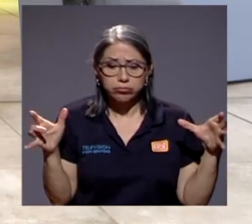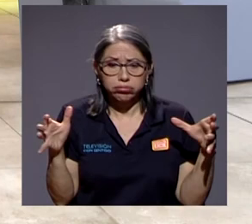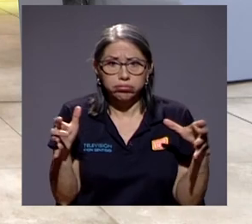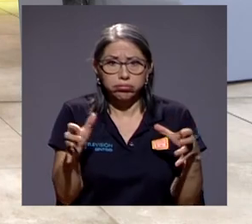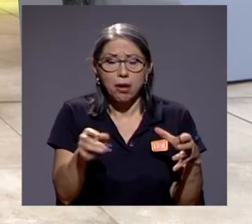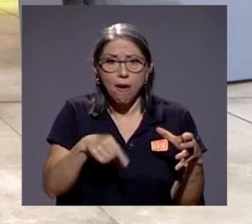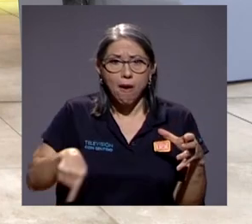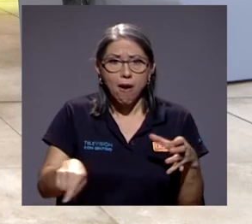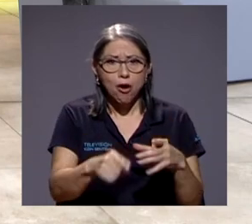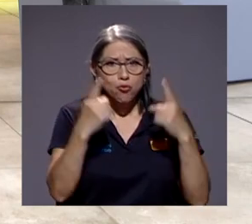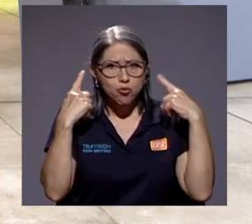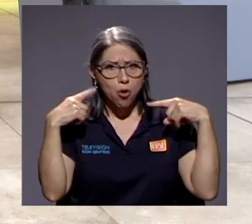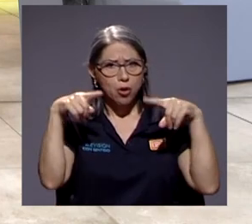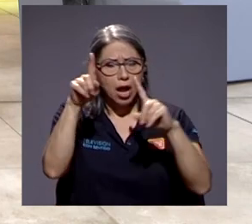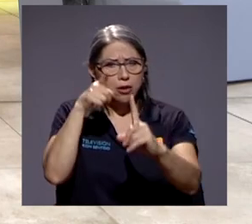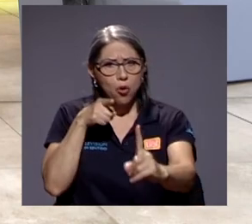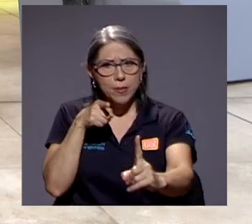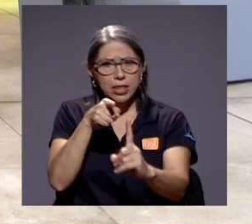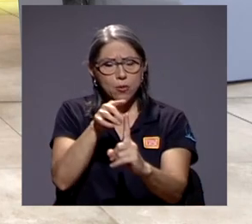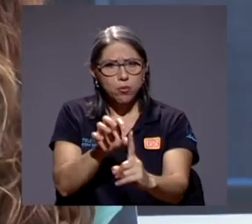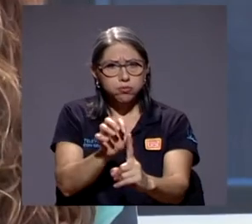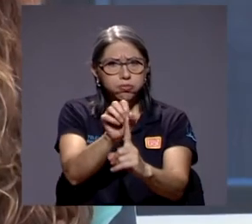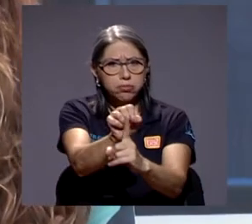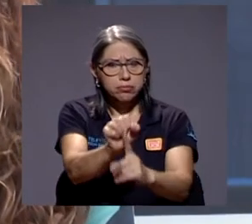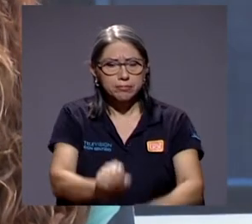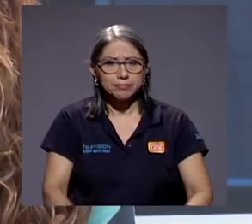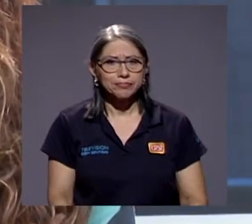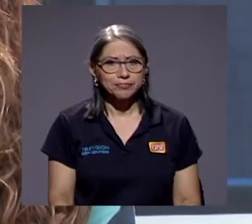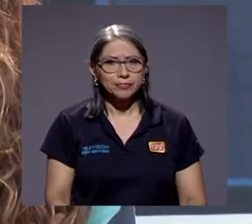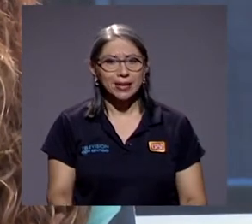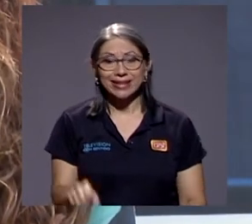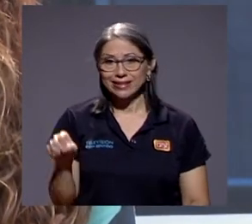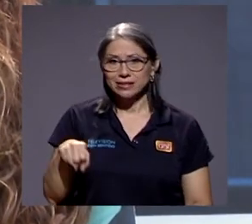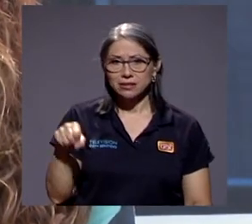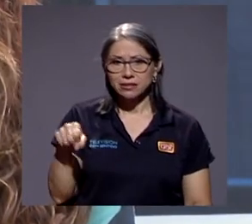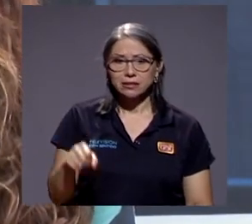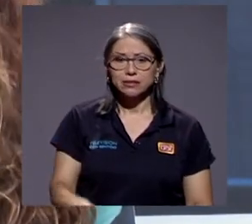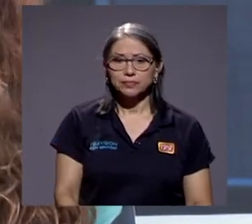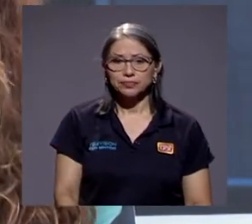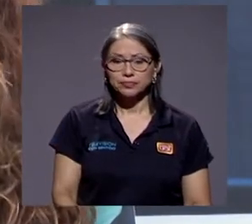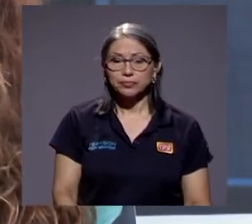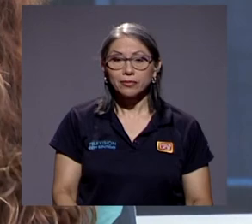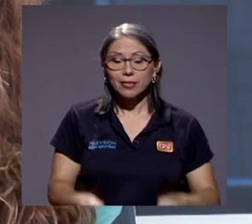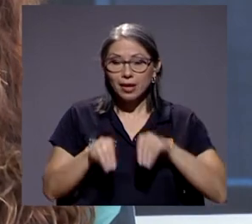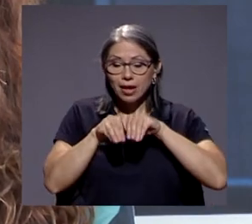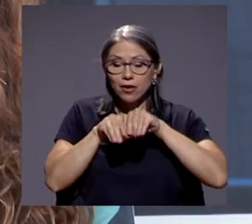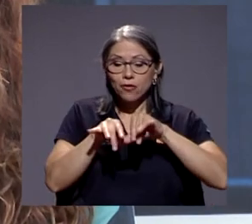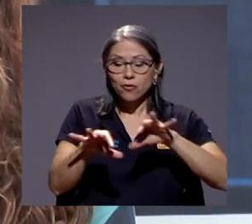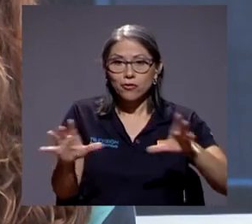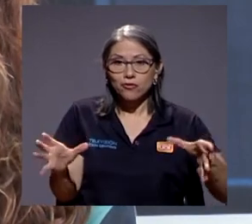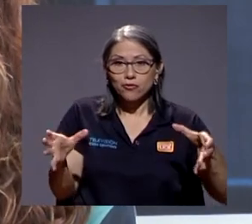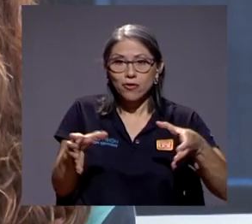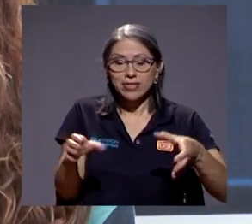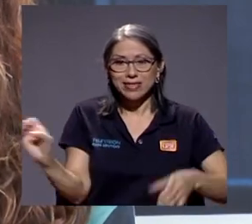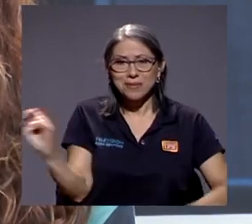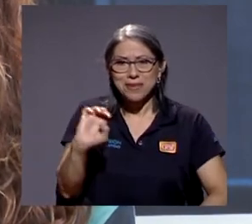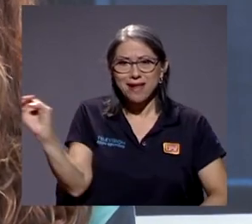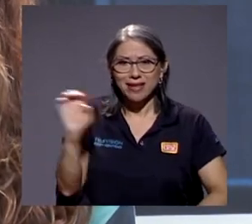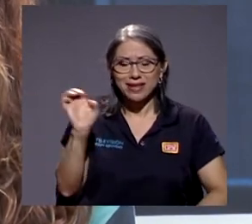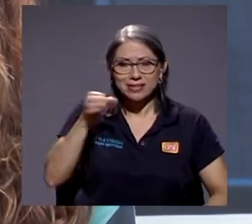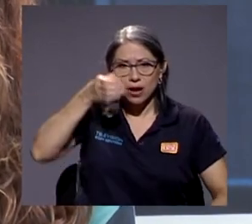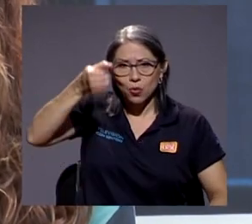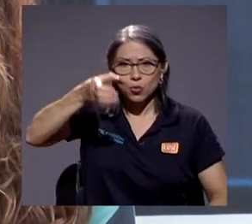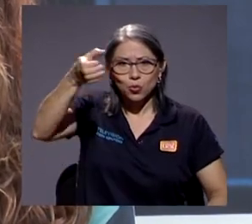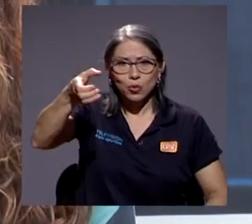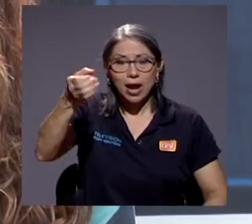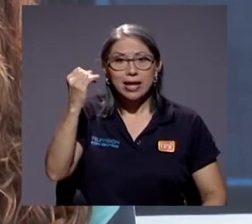los objetivos que ustedes se han propuesto así es bueno la red de emergencia cultural surge como